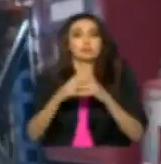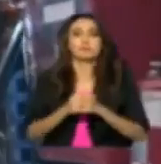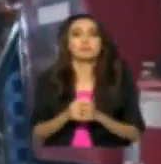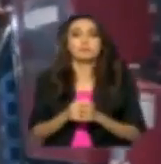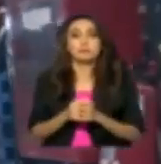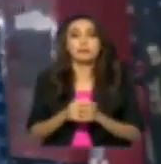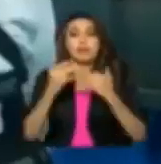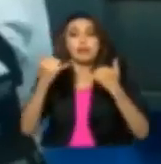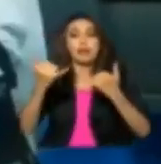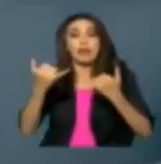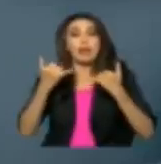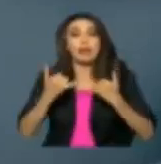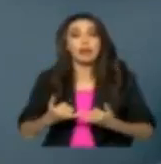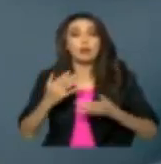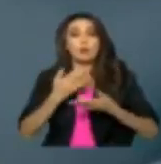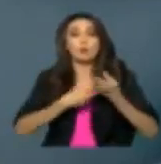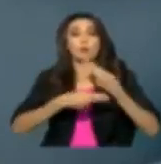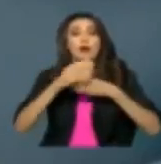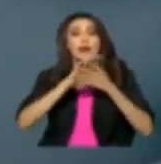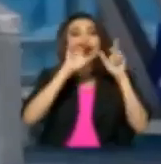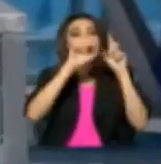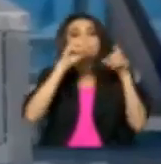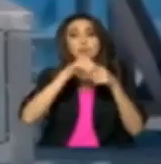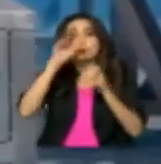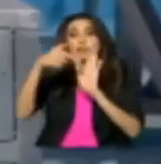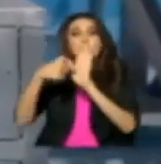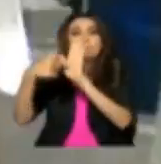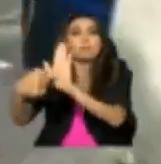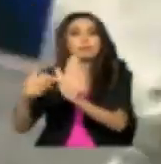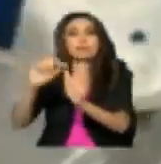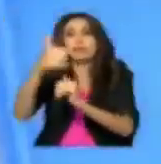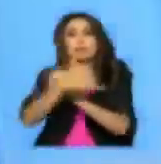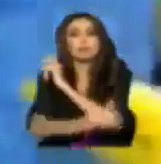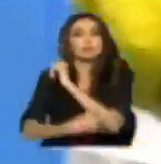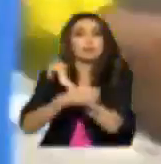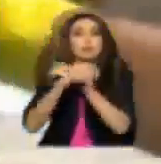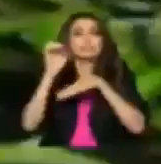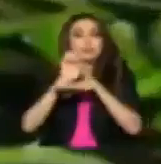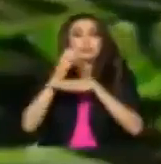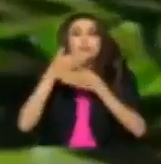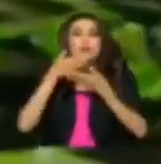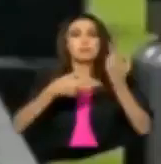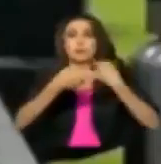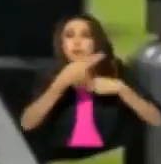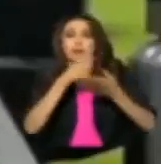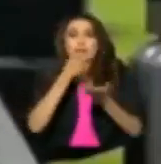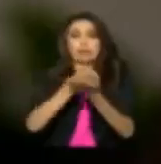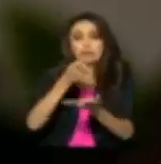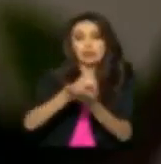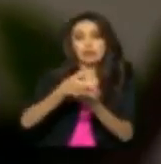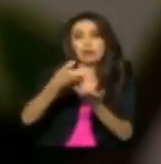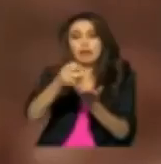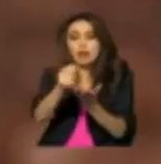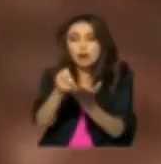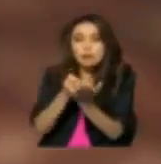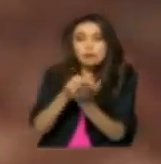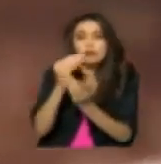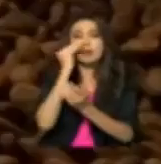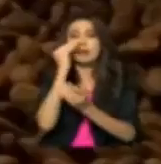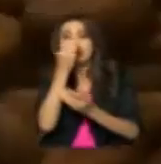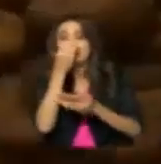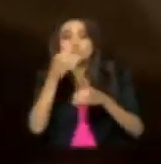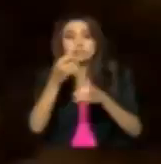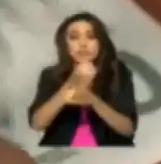nuestros exportadores no solo muestran al mundo lo mejor de Ecuador a través de las ventas de camarón, banano, atún, rosas, cacao,